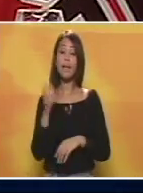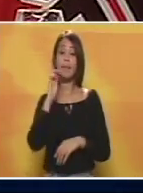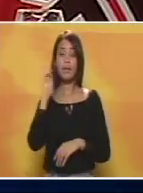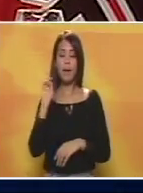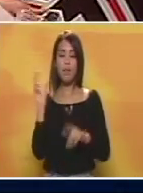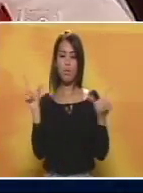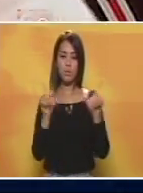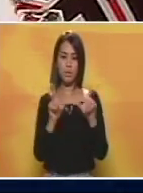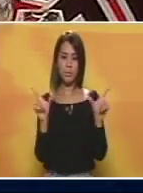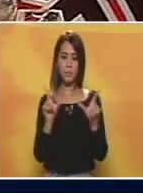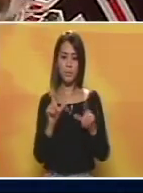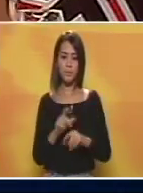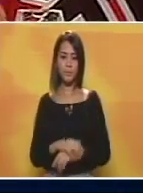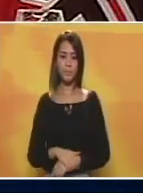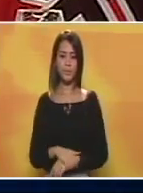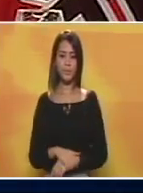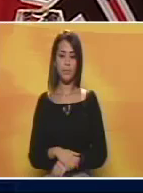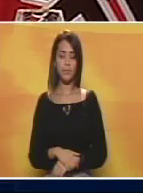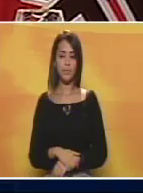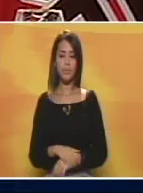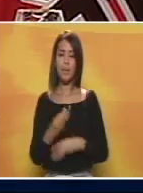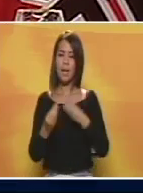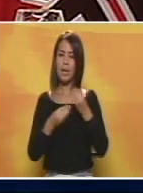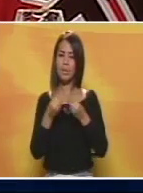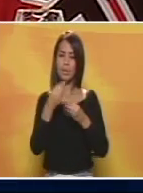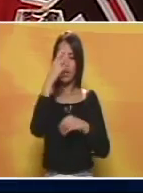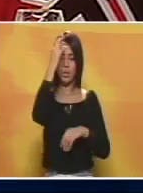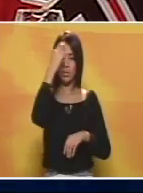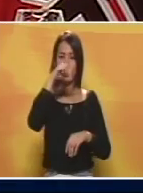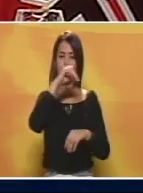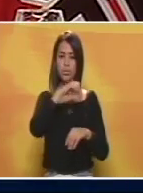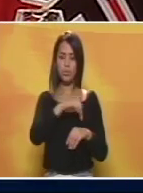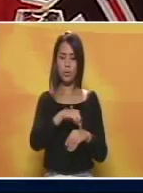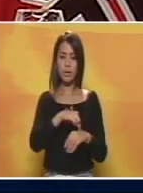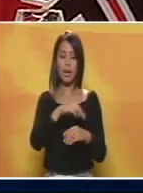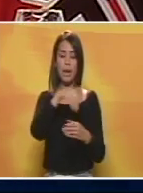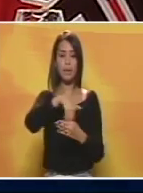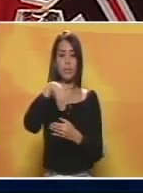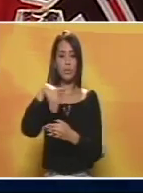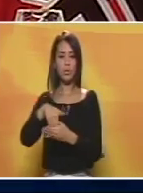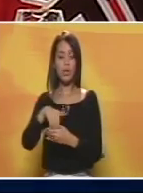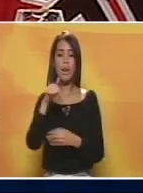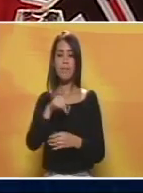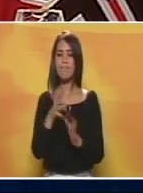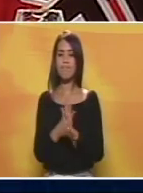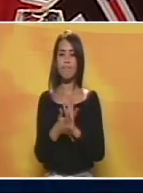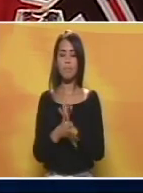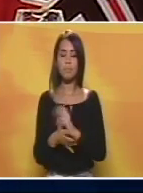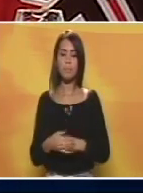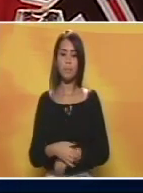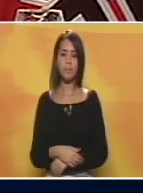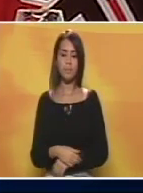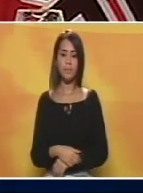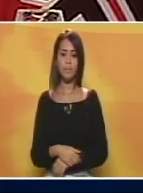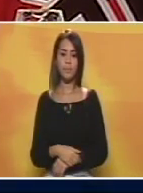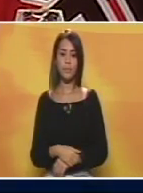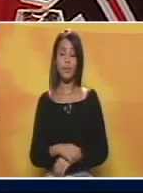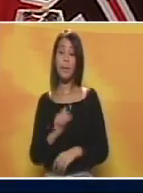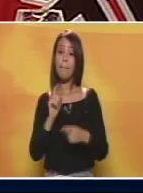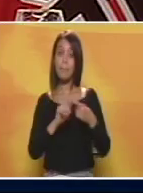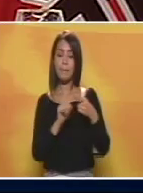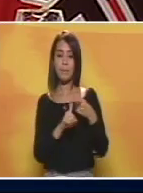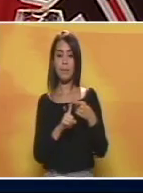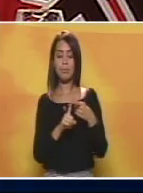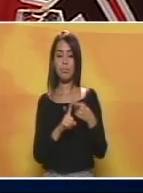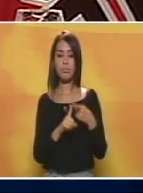y televisión. Las acciones que ha tomado el Consejo Nacional Electoral en este sentido es, en primer lugar,